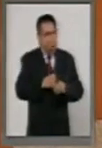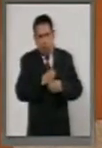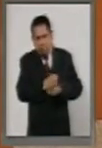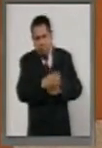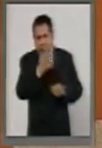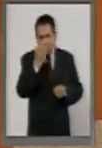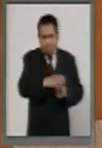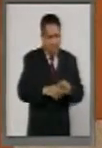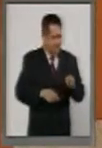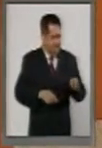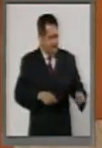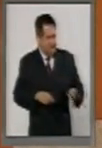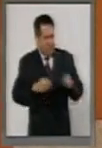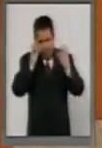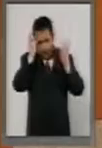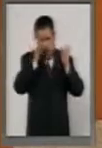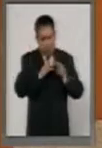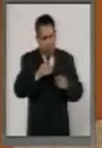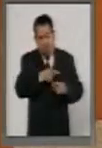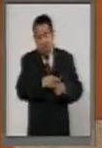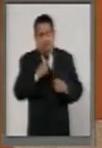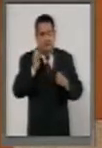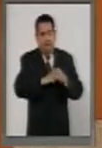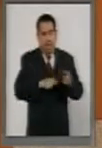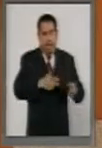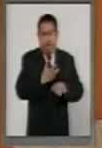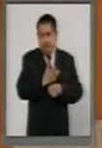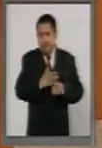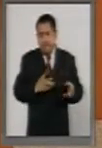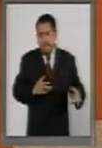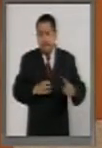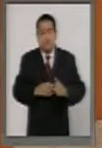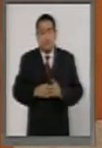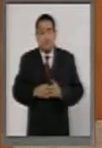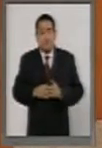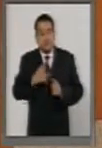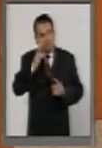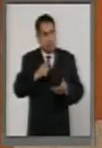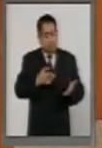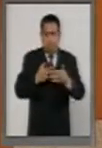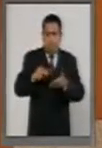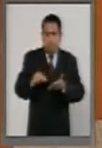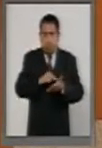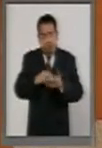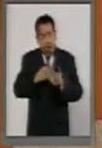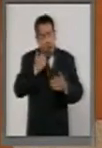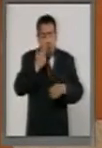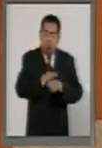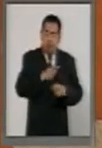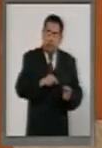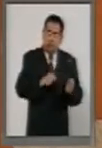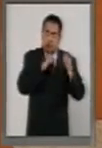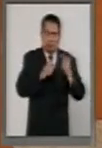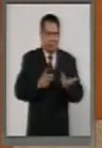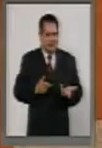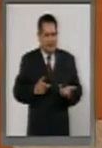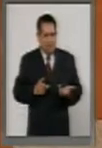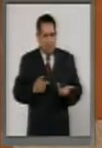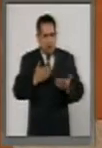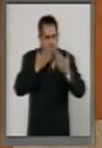por las autoridades migratorias estadounidenses a firmar su salida voluntaria, sin